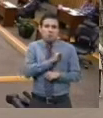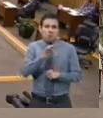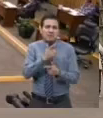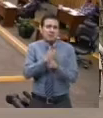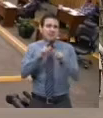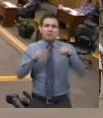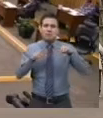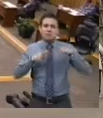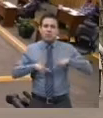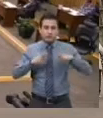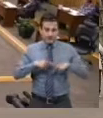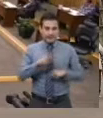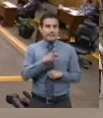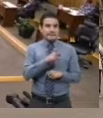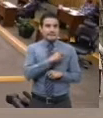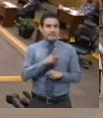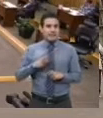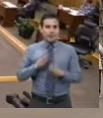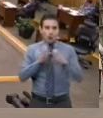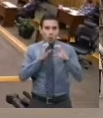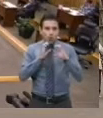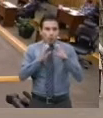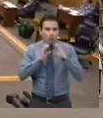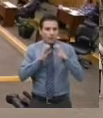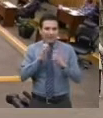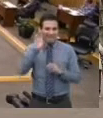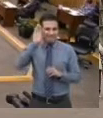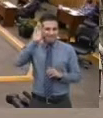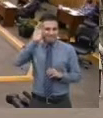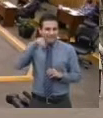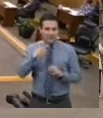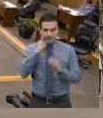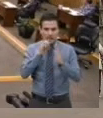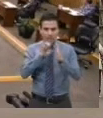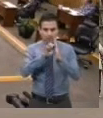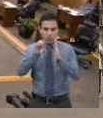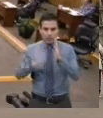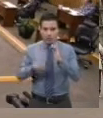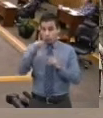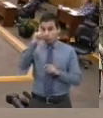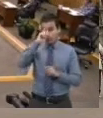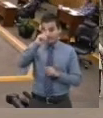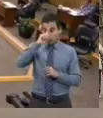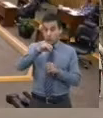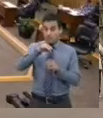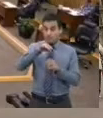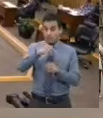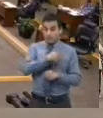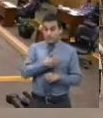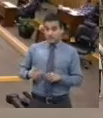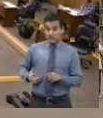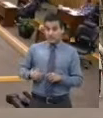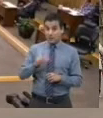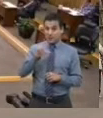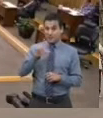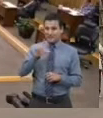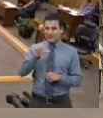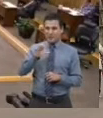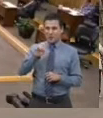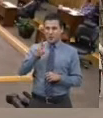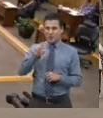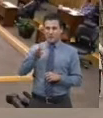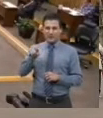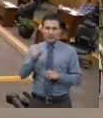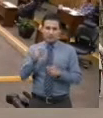gran habilidad de comunicar. Esto es, por ejemplo, el consejero presidente Lorenzo Córdoba podría ser influencer, ya que a las 10